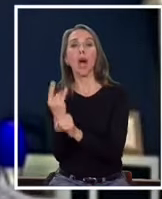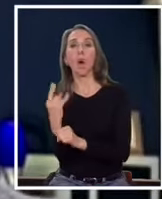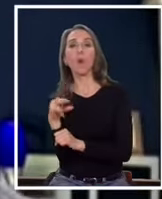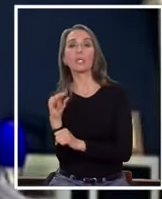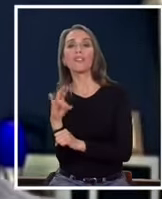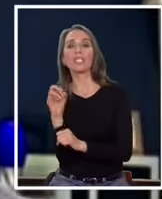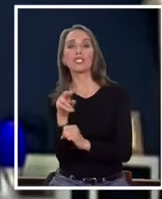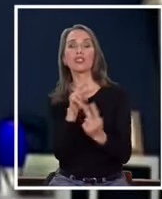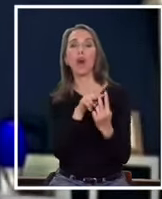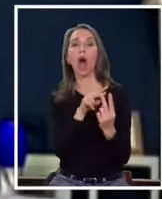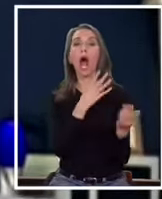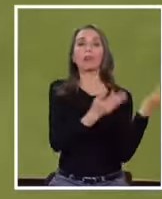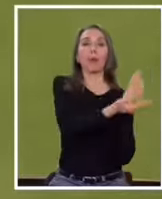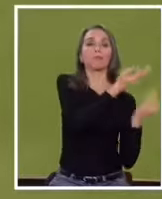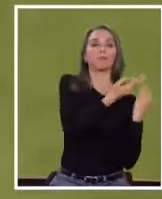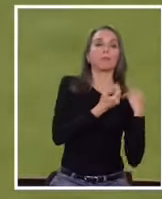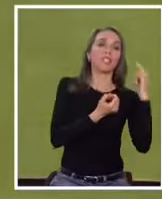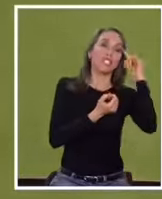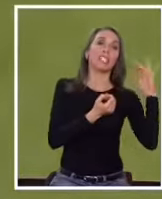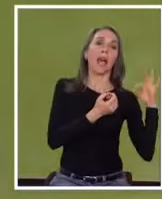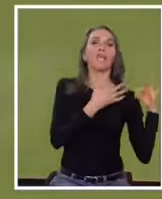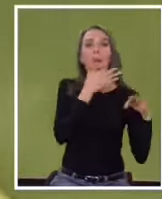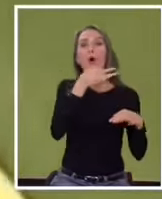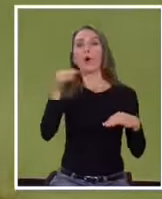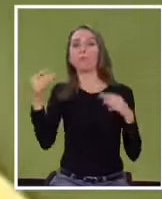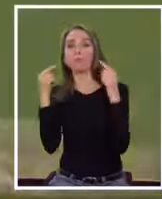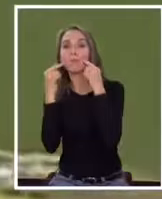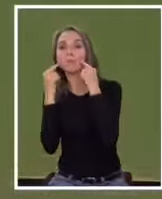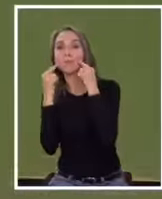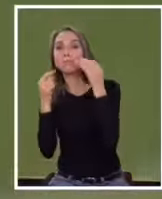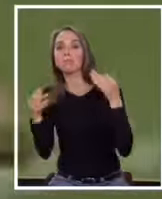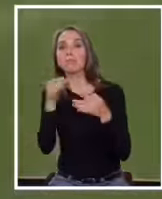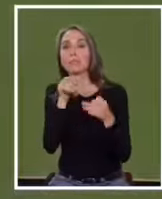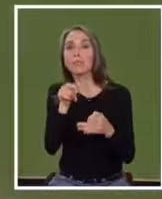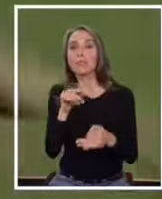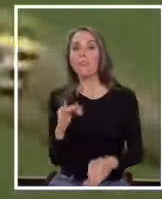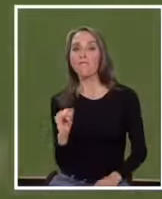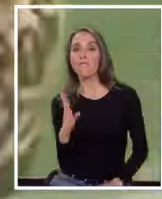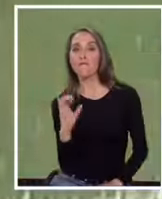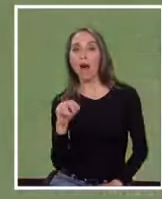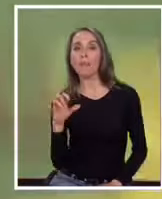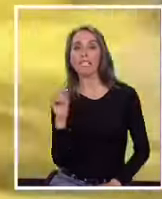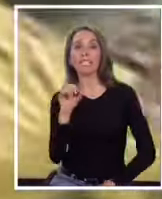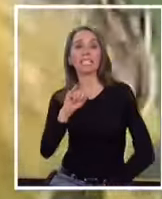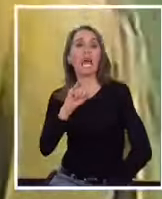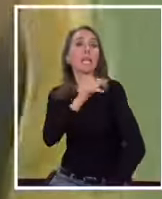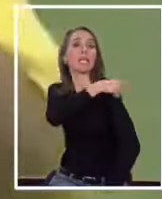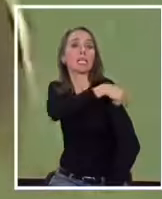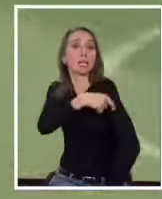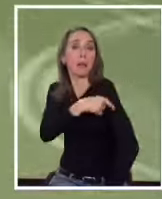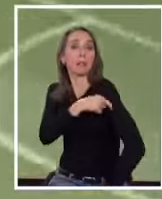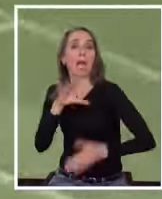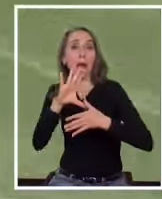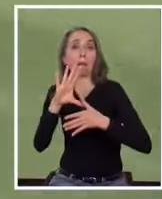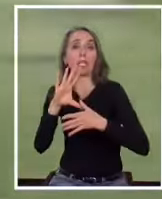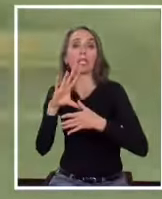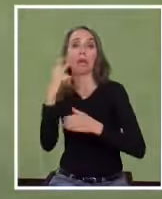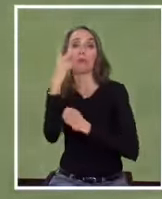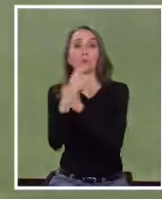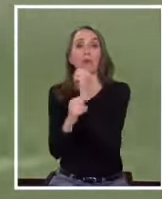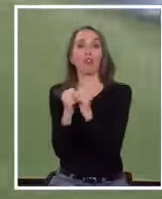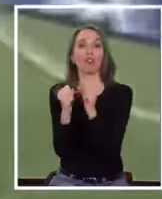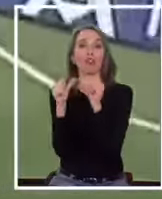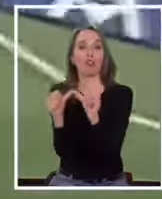algo debe saber, por algo lo dice. La especulación viene de cerca. Fabián Stay fue capitán del América durante más de